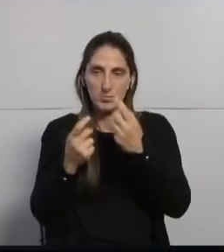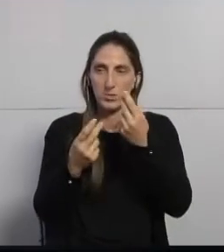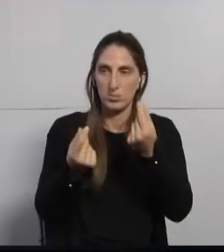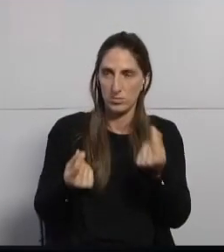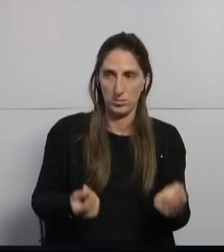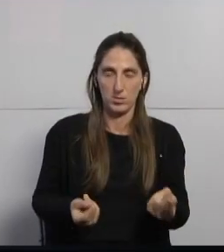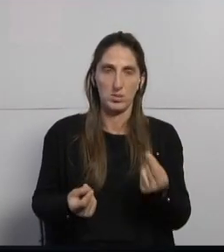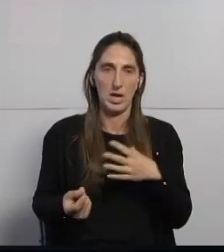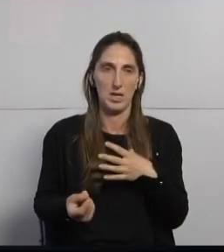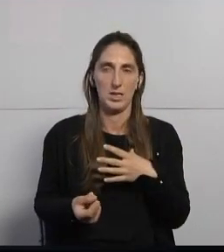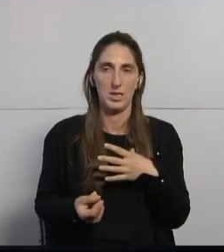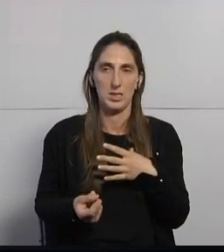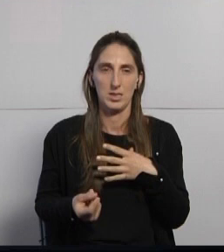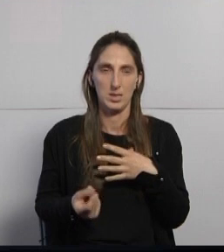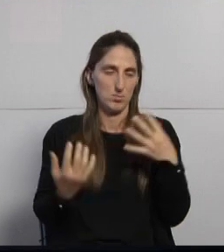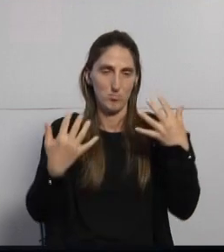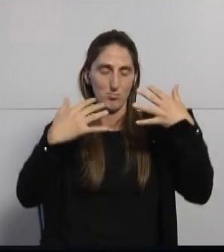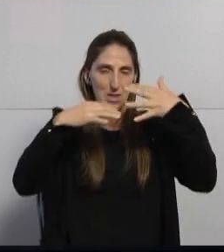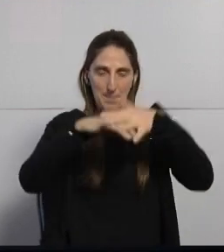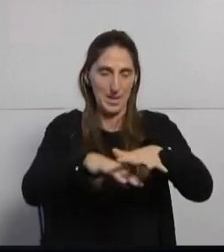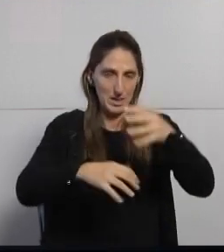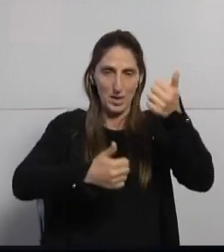hay una combinación de